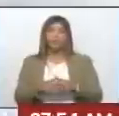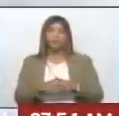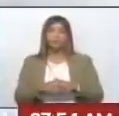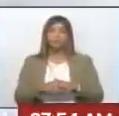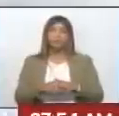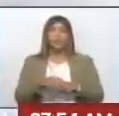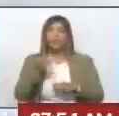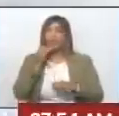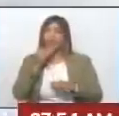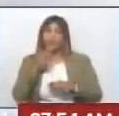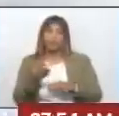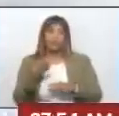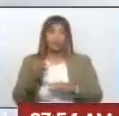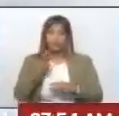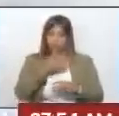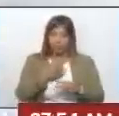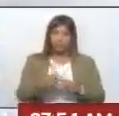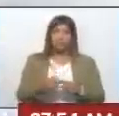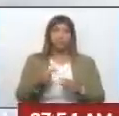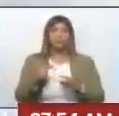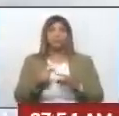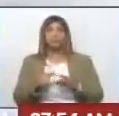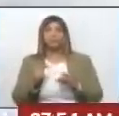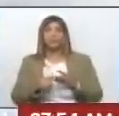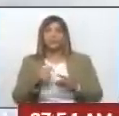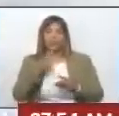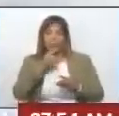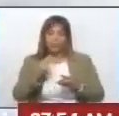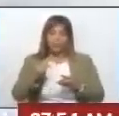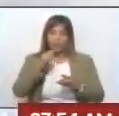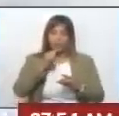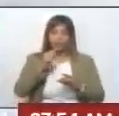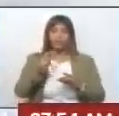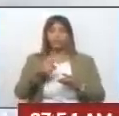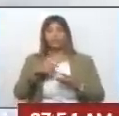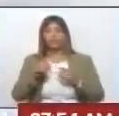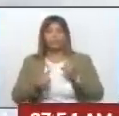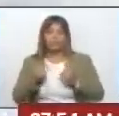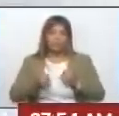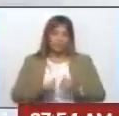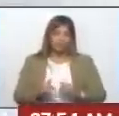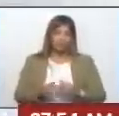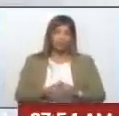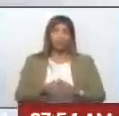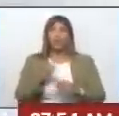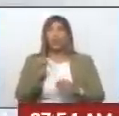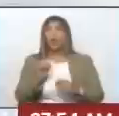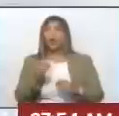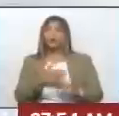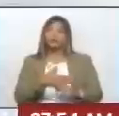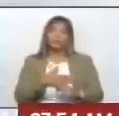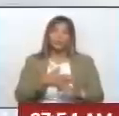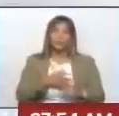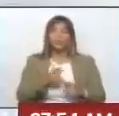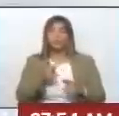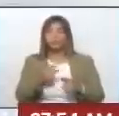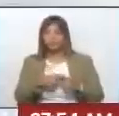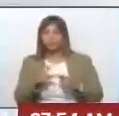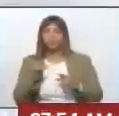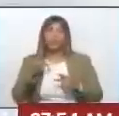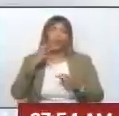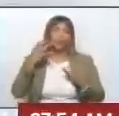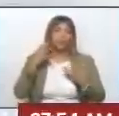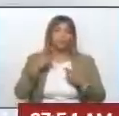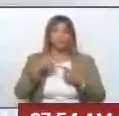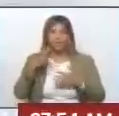alimentos fundamentales, cuando no había cómo alimentar a nuestros niños, cuando un embajador,